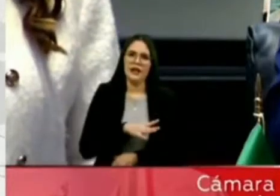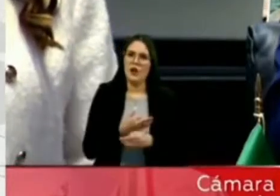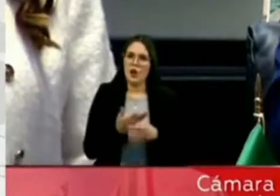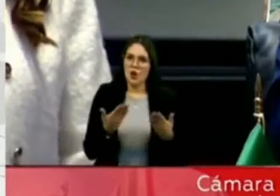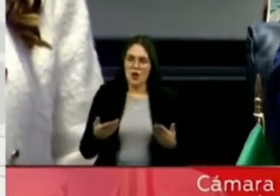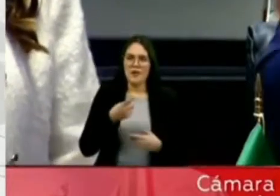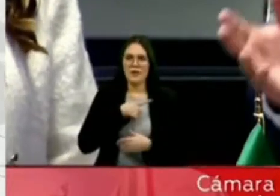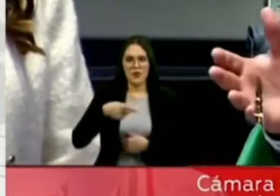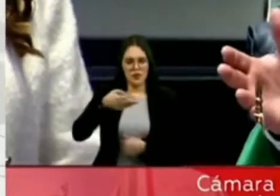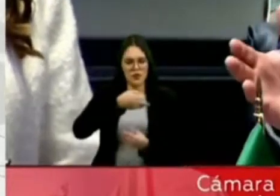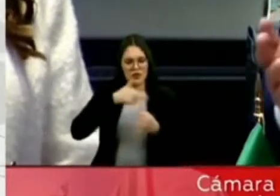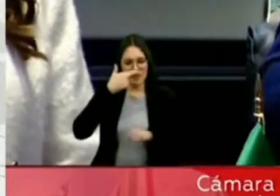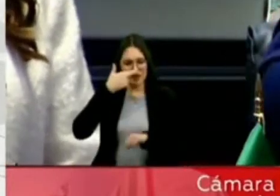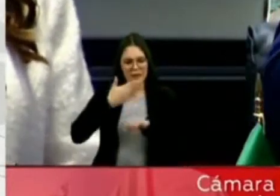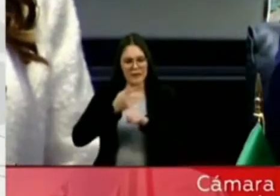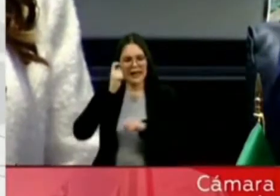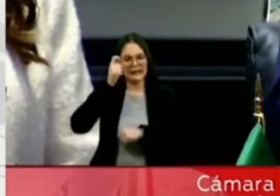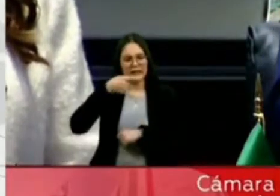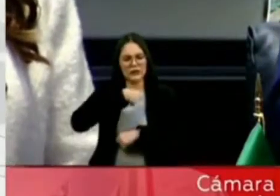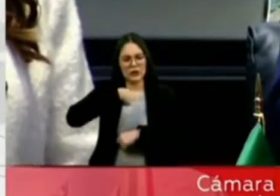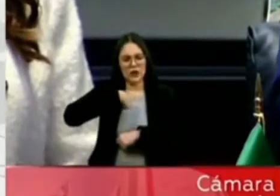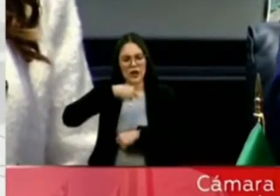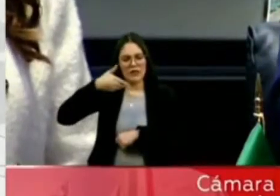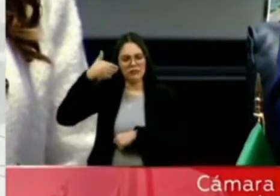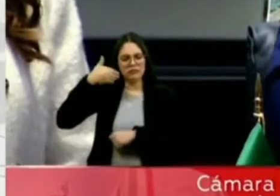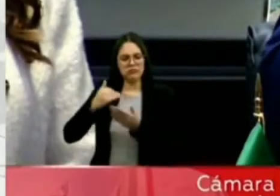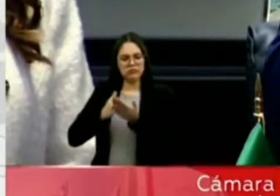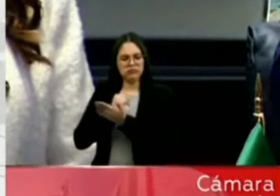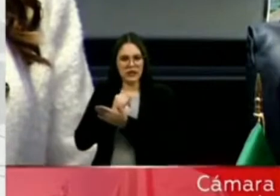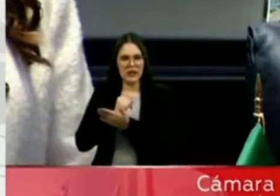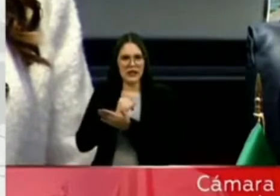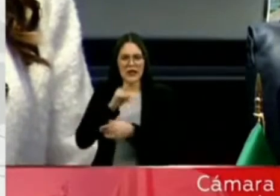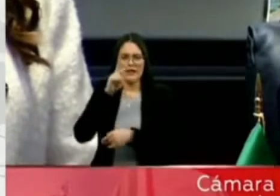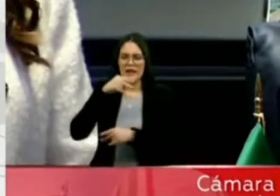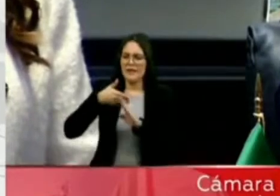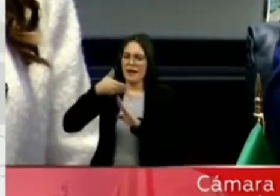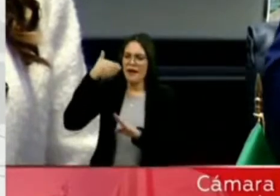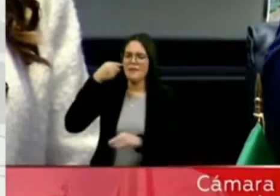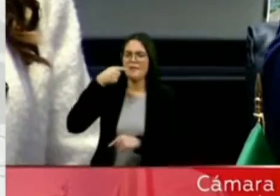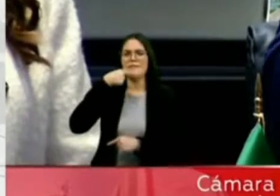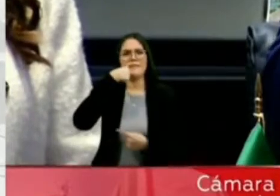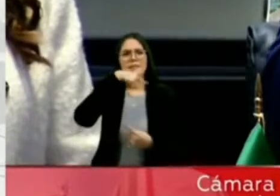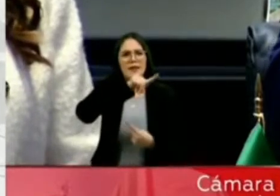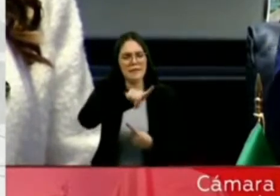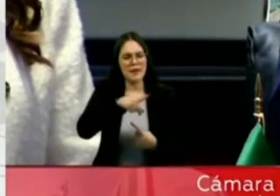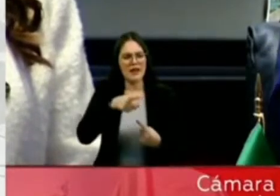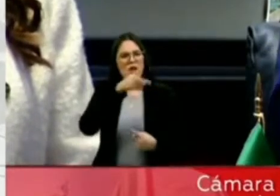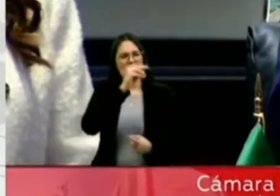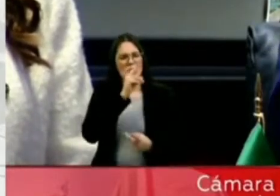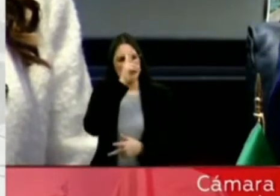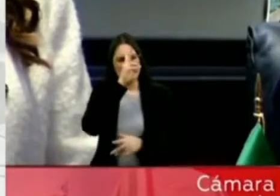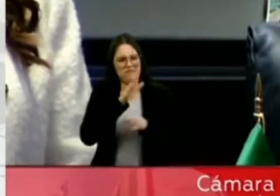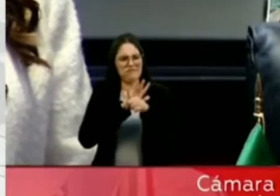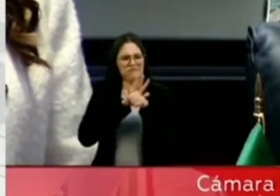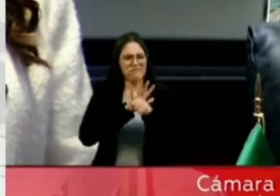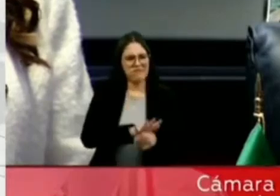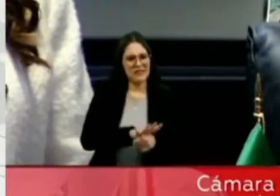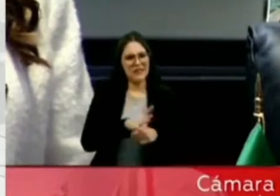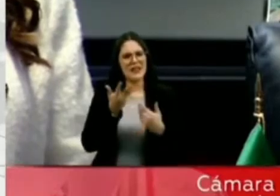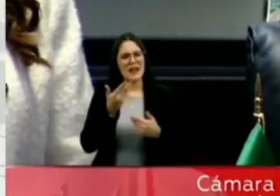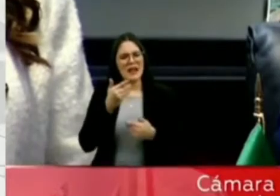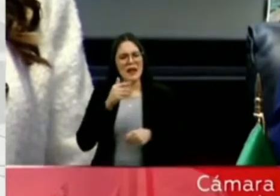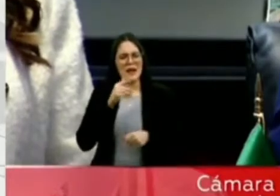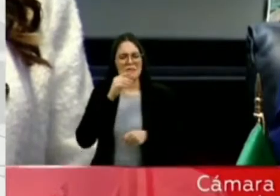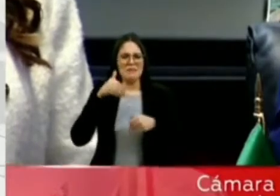todos, y sin duda lo hemos denunciado porque han habido presiones, han habido amenazas, y no solo